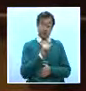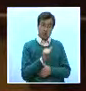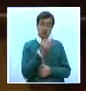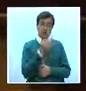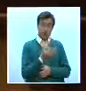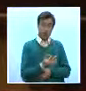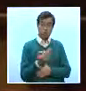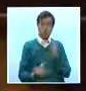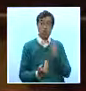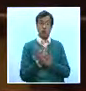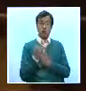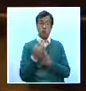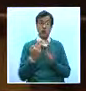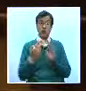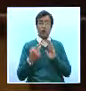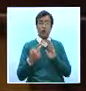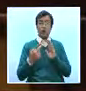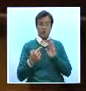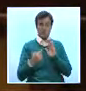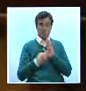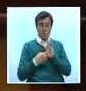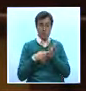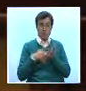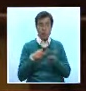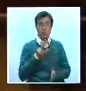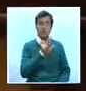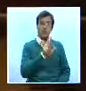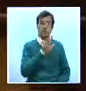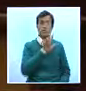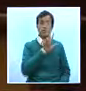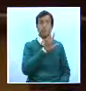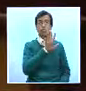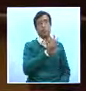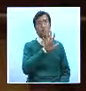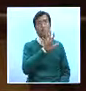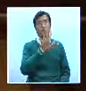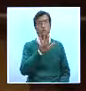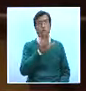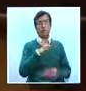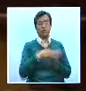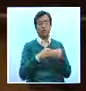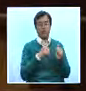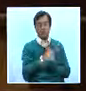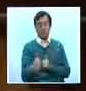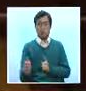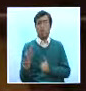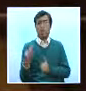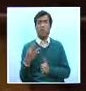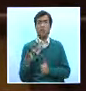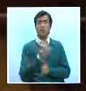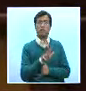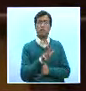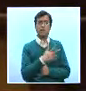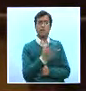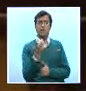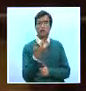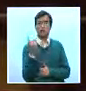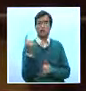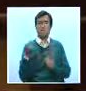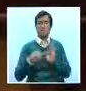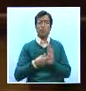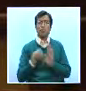esta norma, pagaría $365 cada uno. ¿Cuántas personas reciben $300,000 en el Ecuador? Entonces